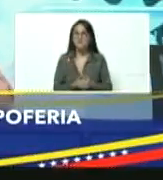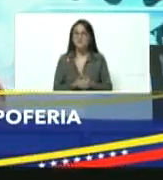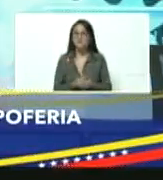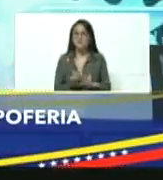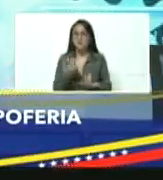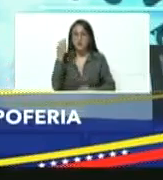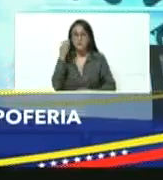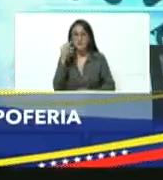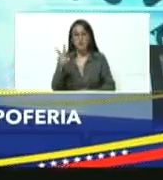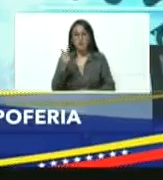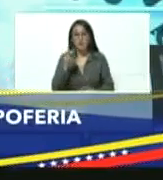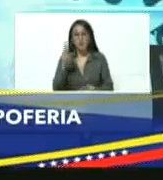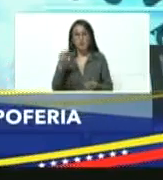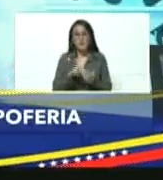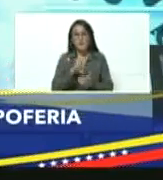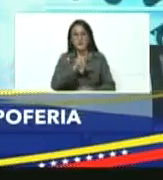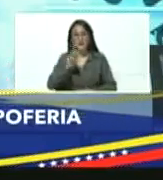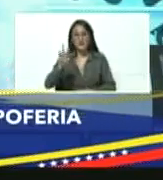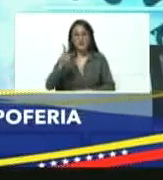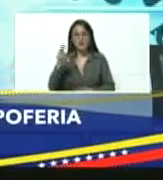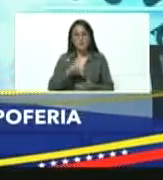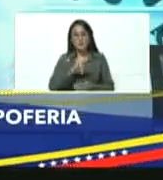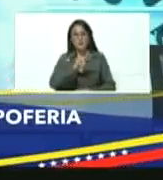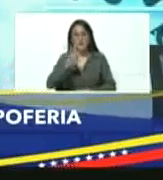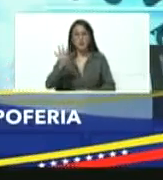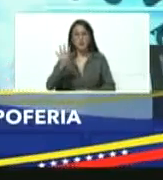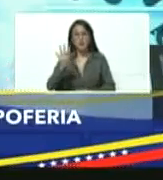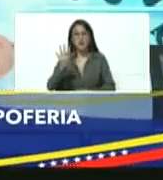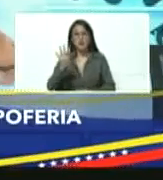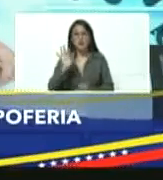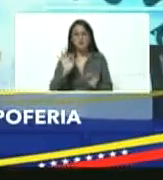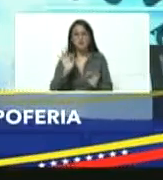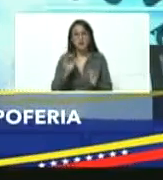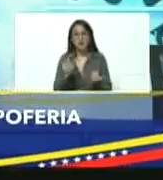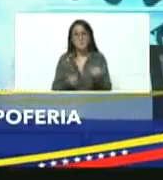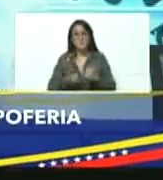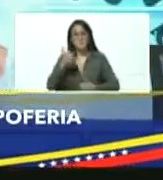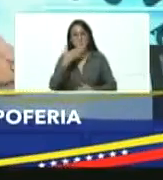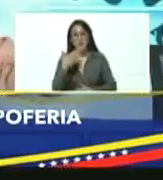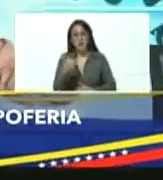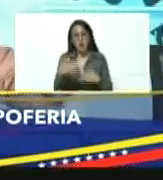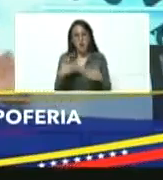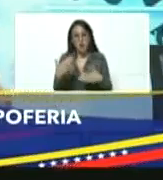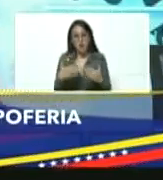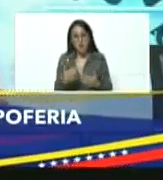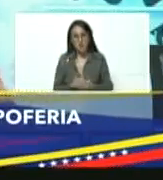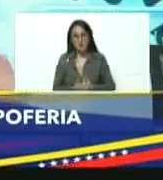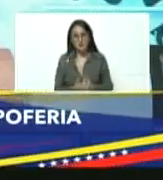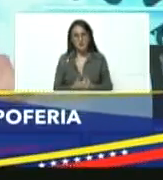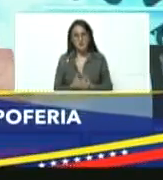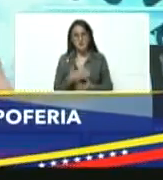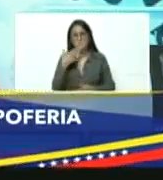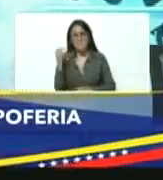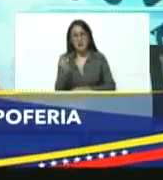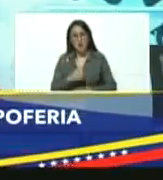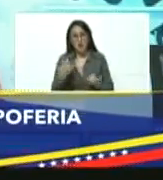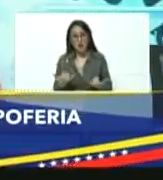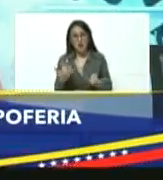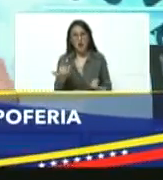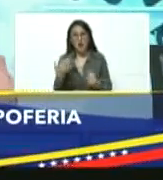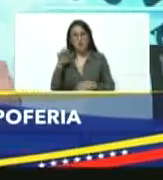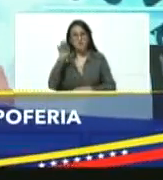creo que el 2023, 2024 despuntan a ser superiores, a mejorar mucho más que ahora. Lo que viene será